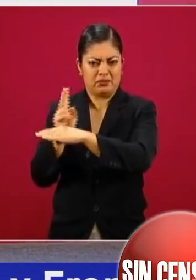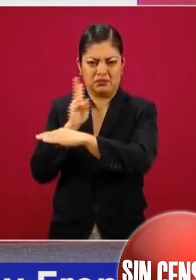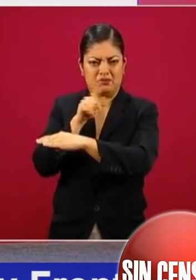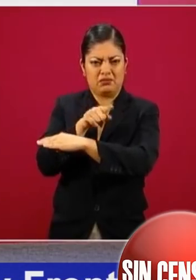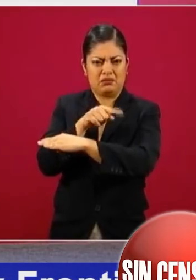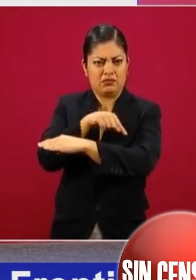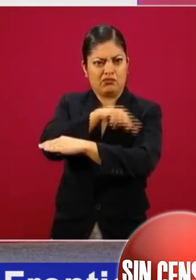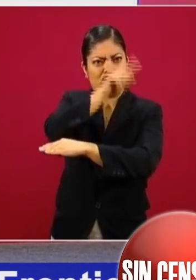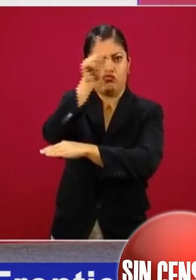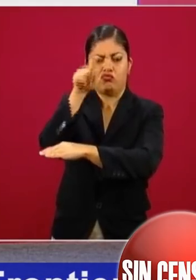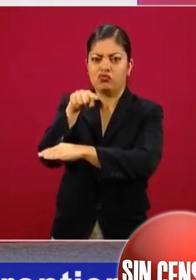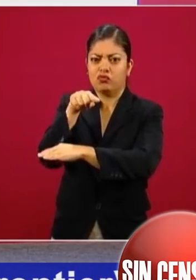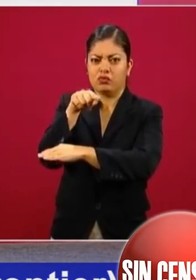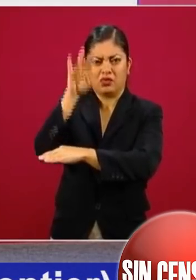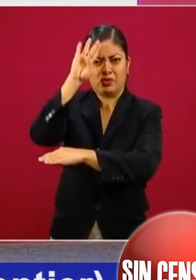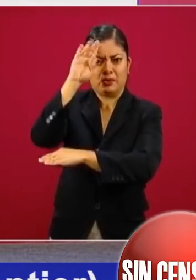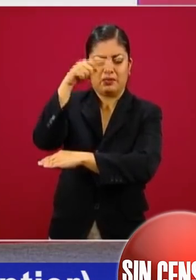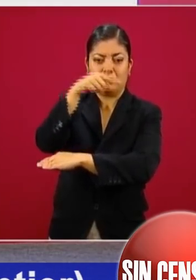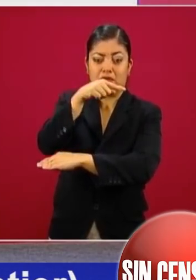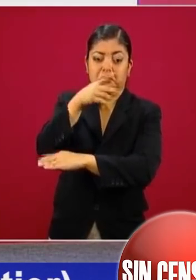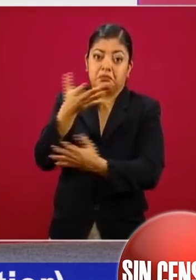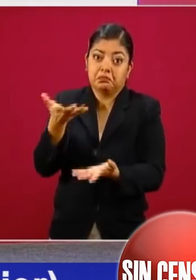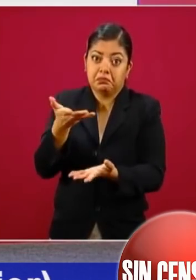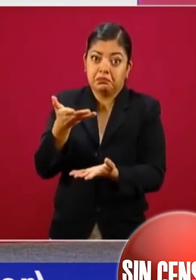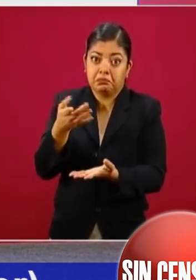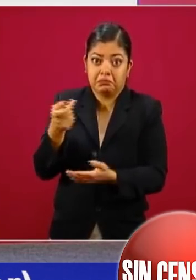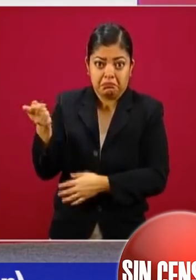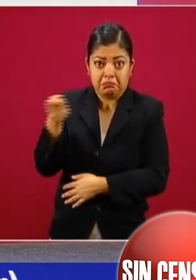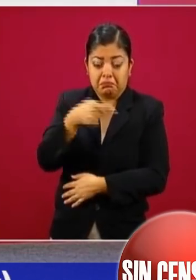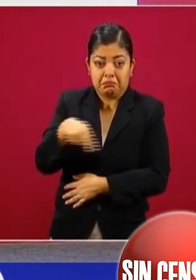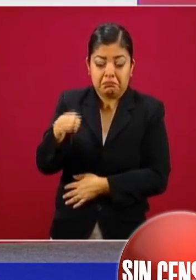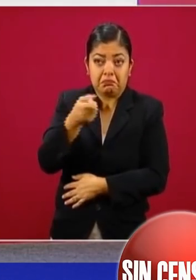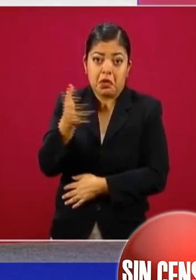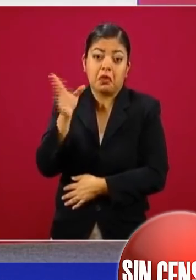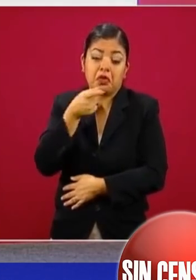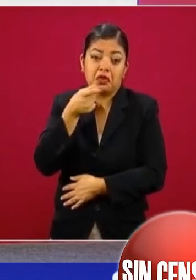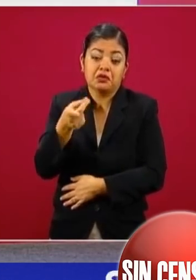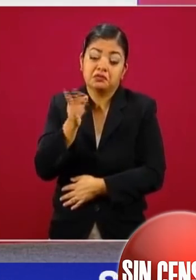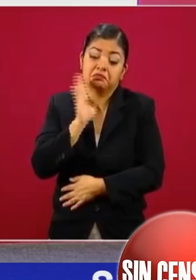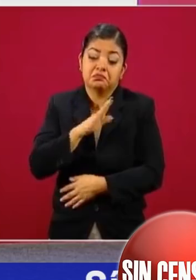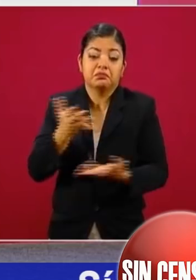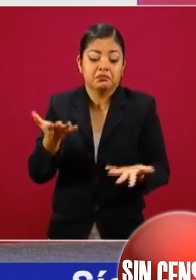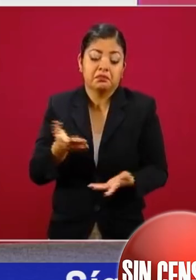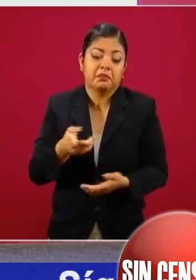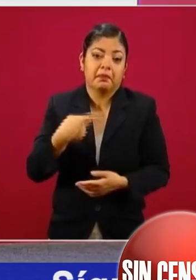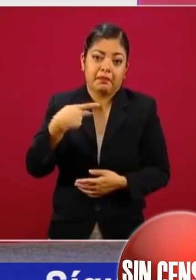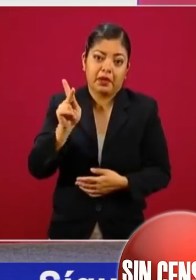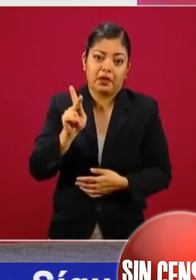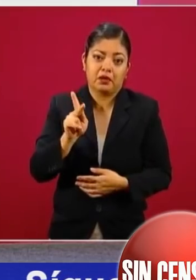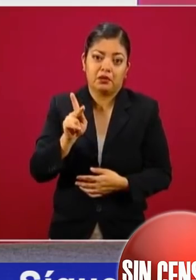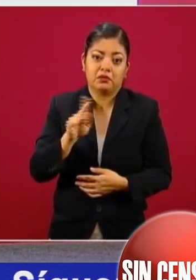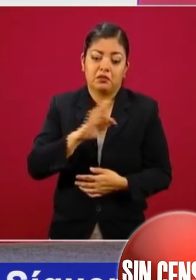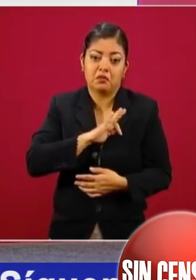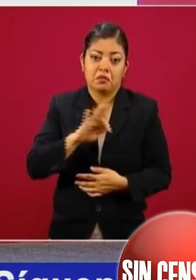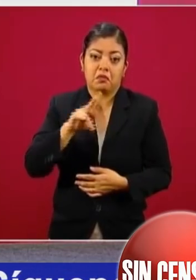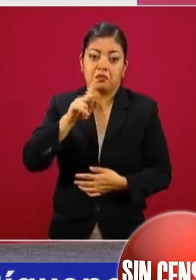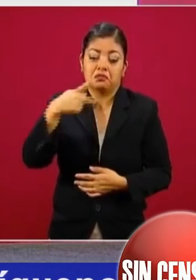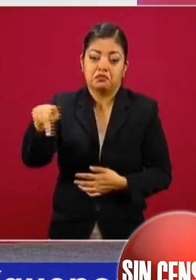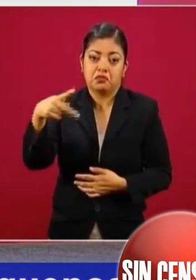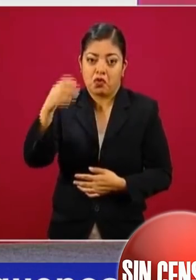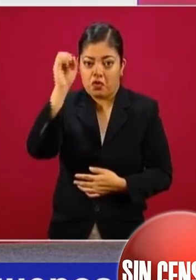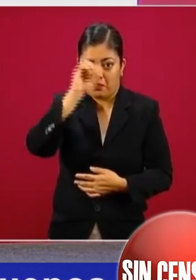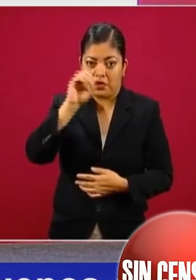esta curva. Pero bueno, si alguien tiene esa idea, quizá podría elaborar un poco más sobre su punto de